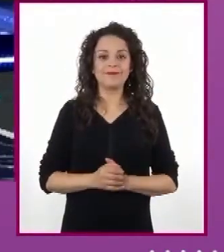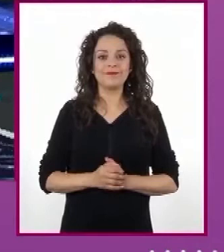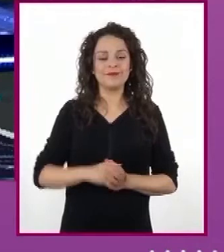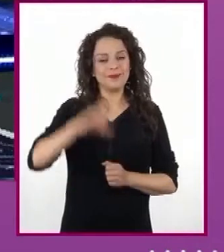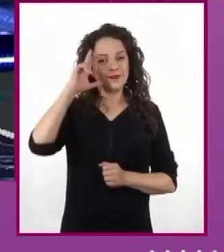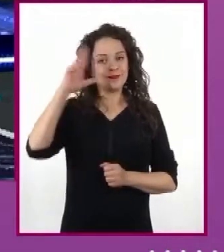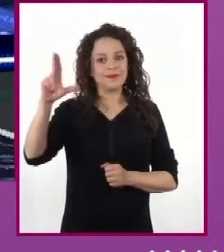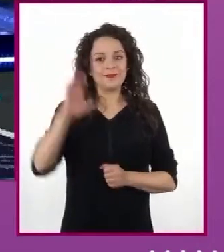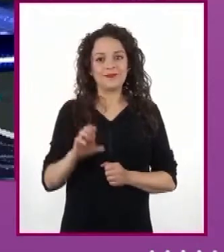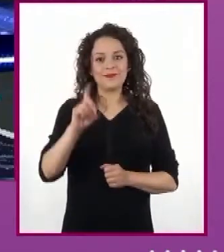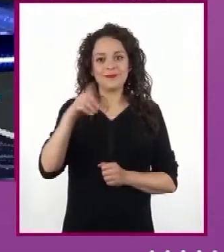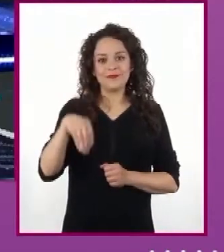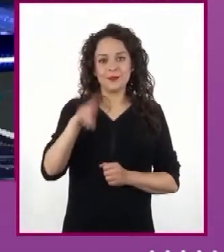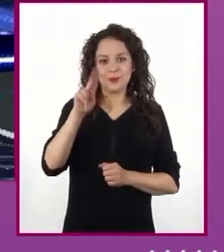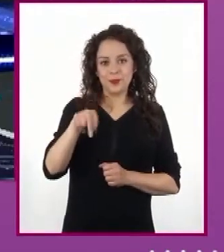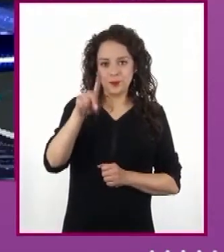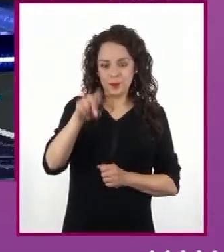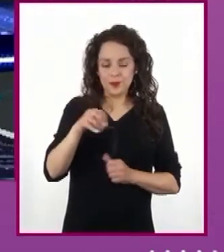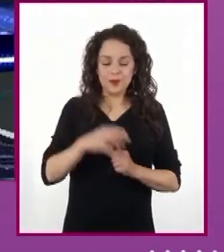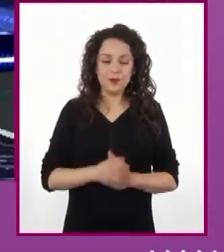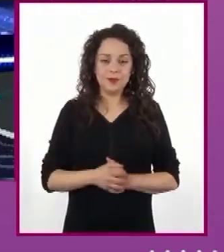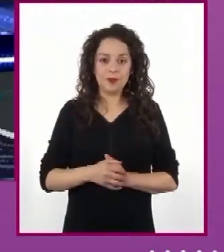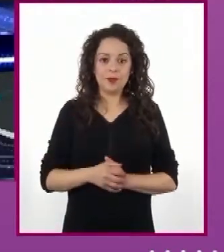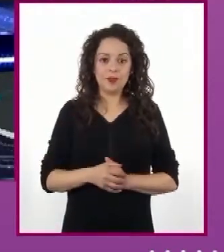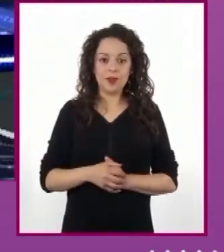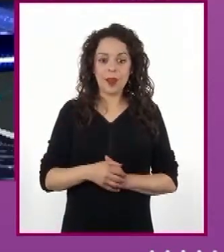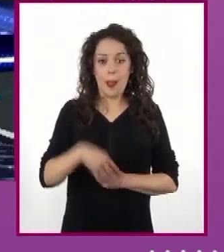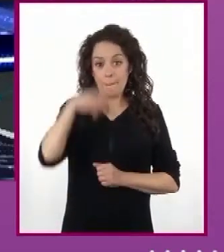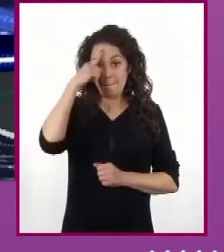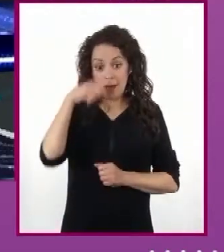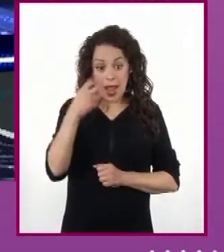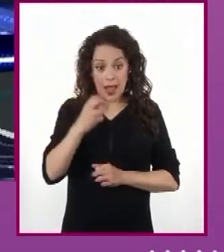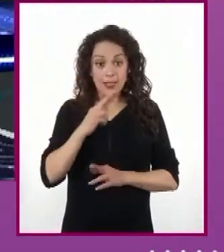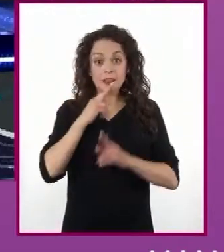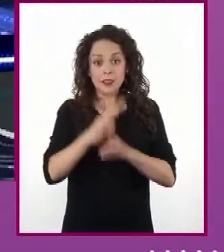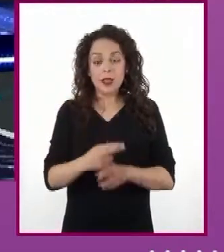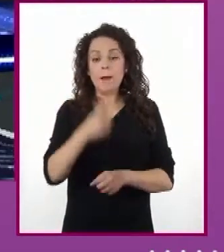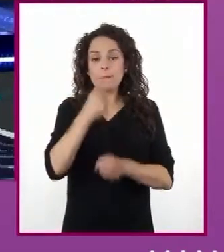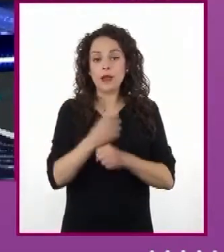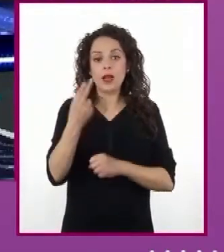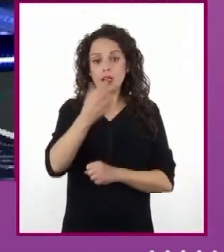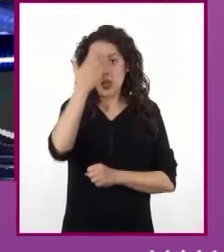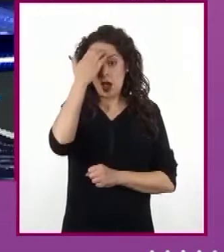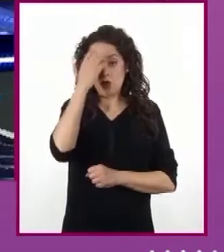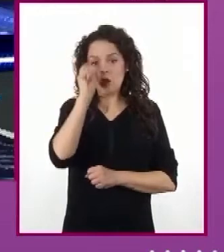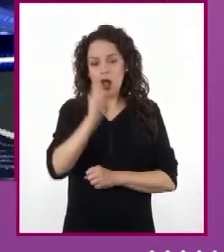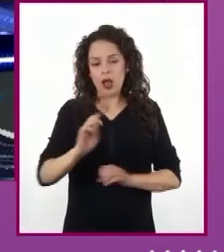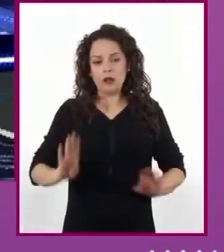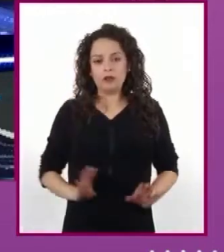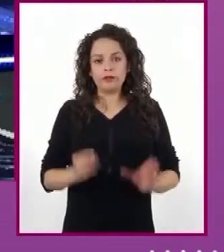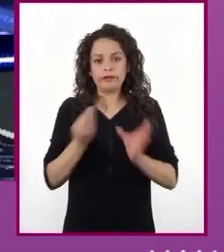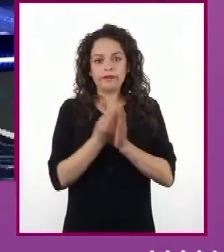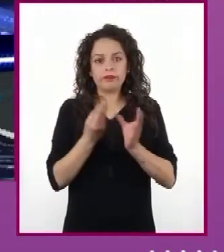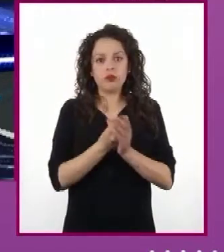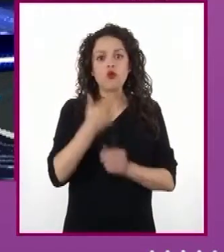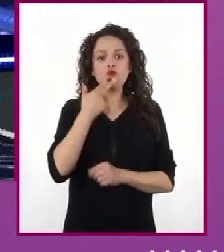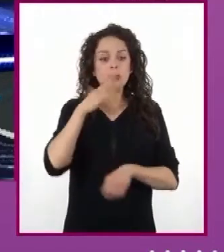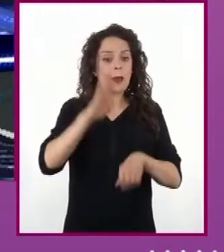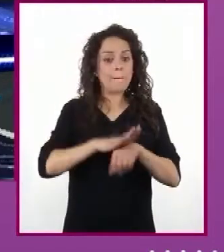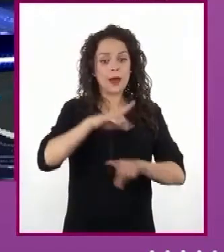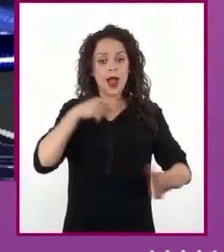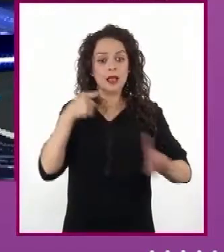Edmundo? Antes de responderlo, debemos conocer la clasificación climática más utilizada en el mundo.